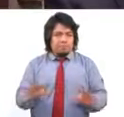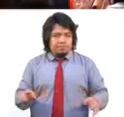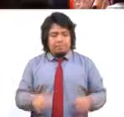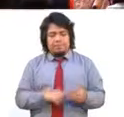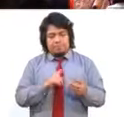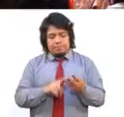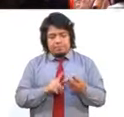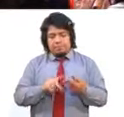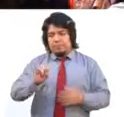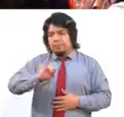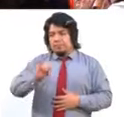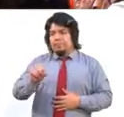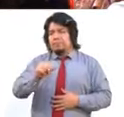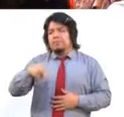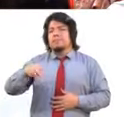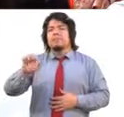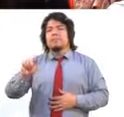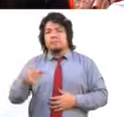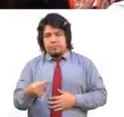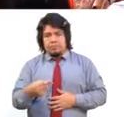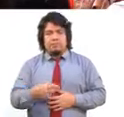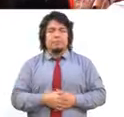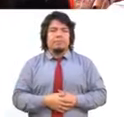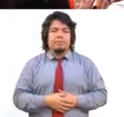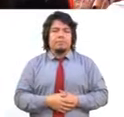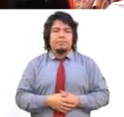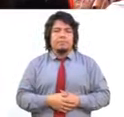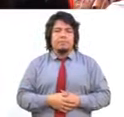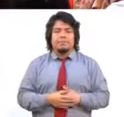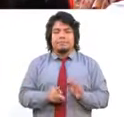Continuamos con Janet Galindo de La Chispa.